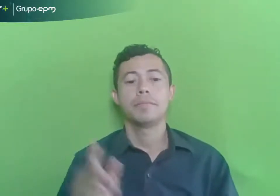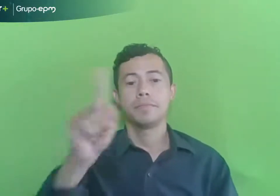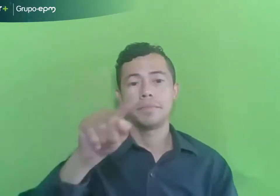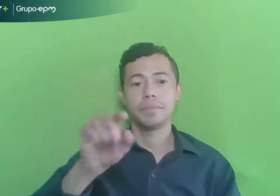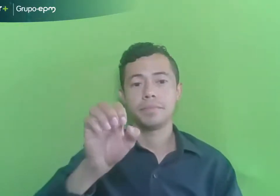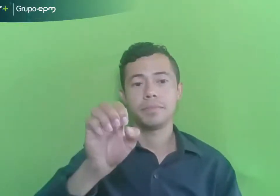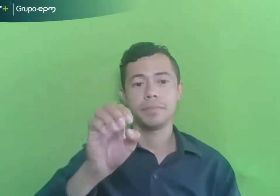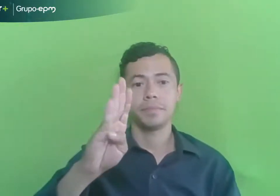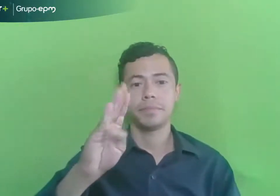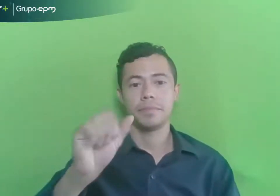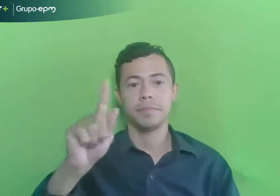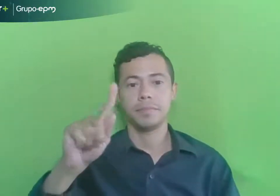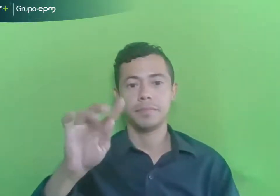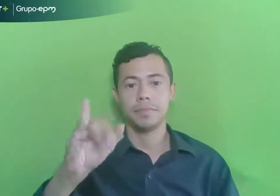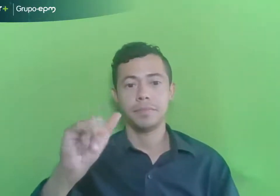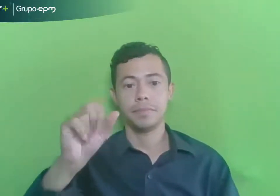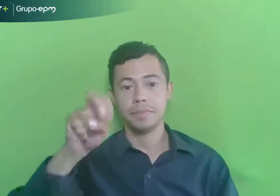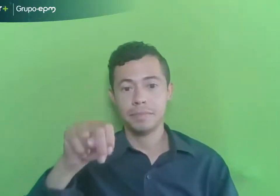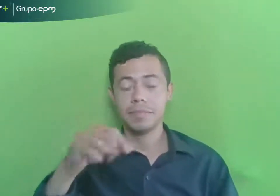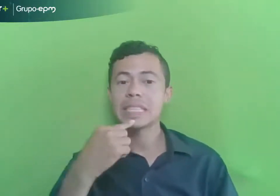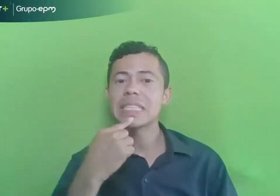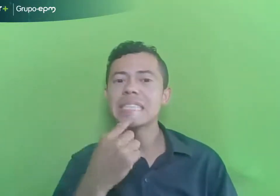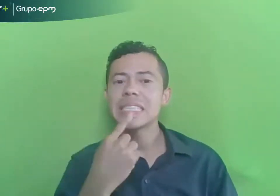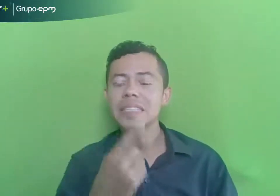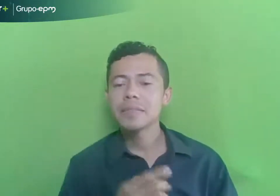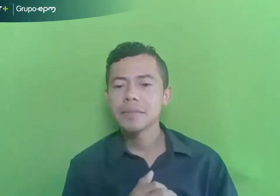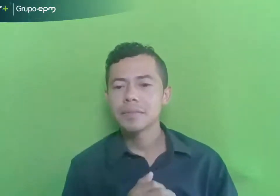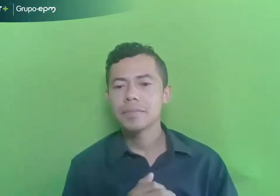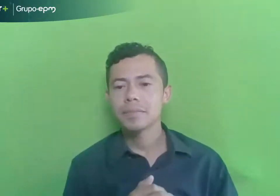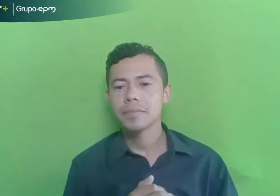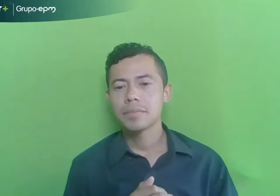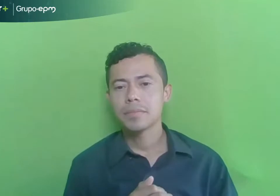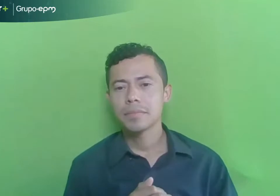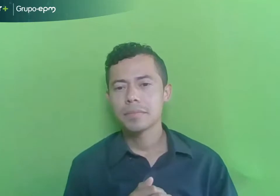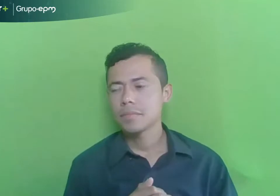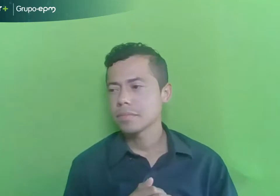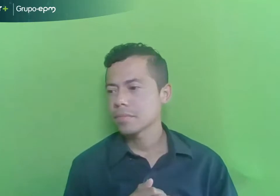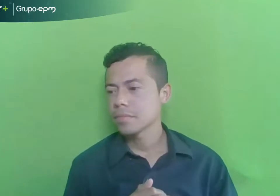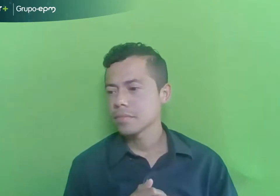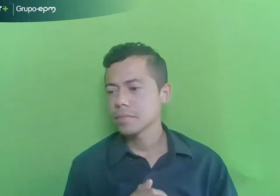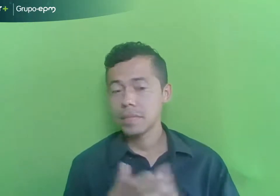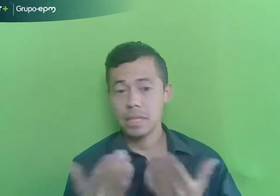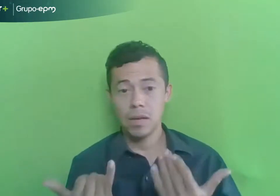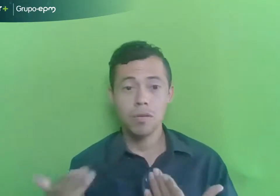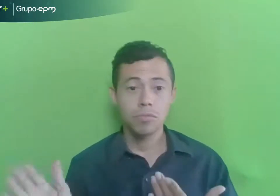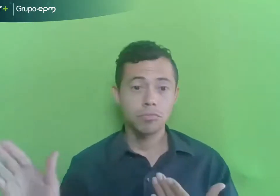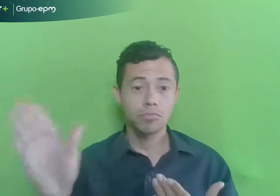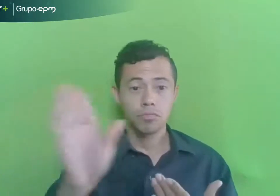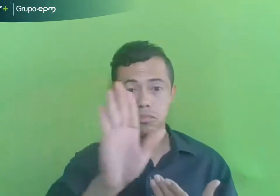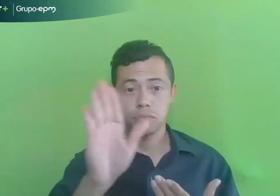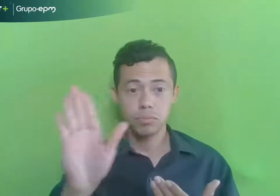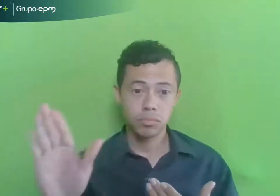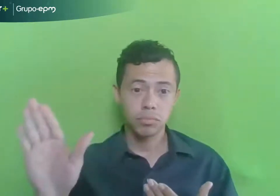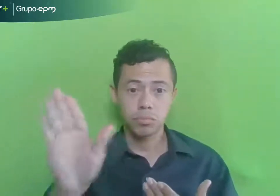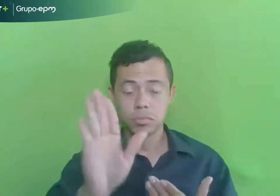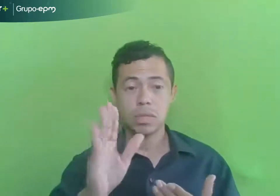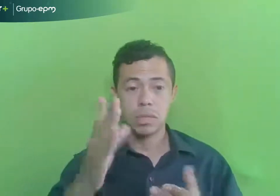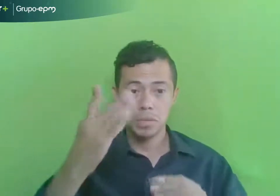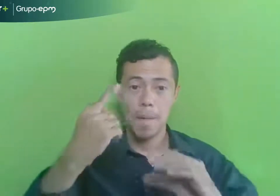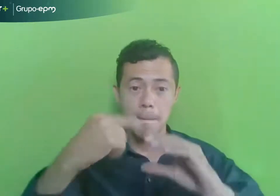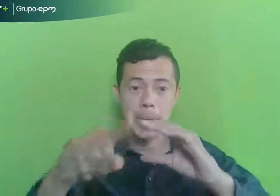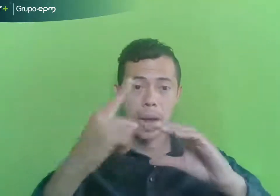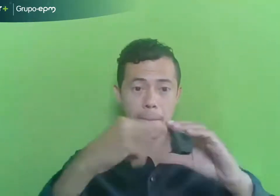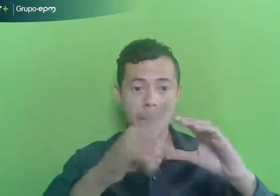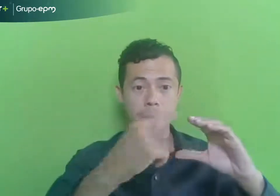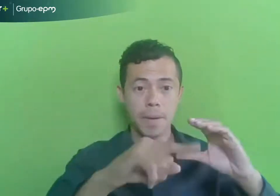de nuestro chat interno, nos pregunta si las presentaciones las comparten. Y